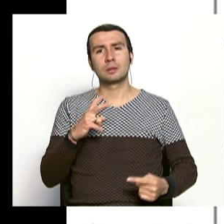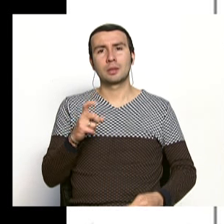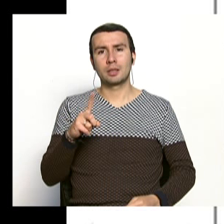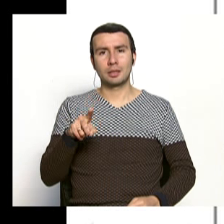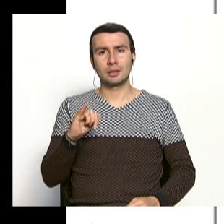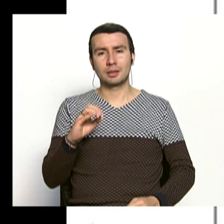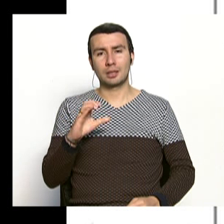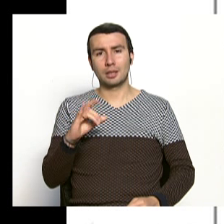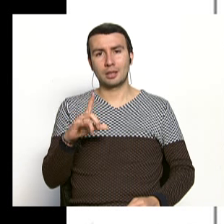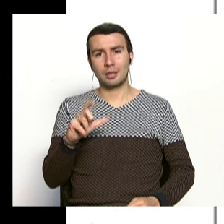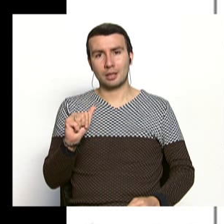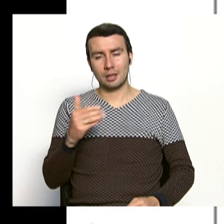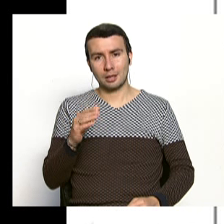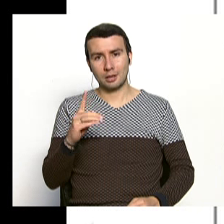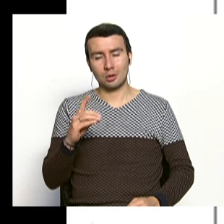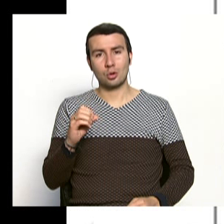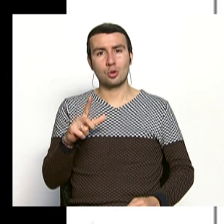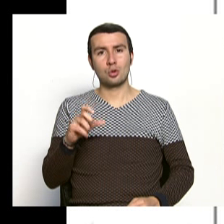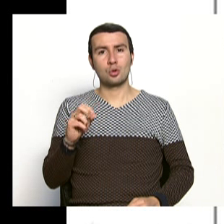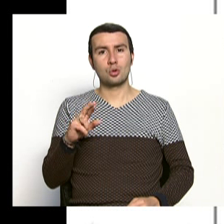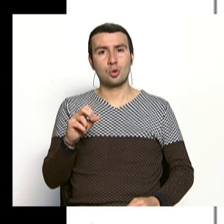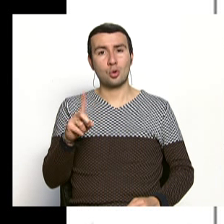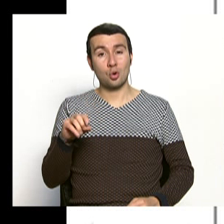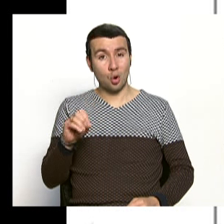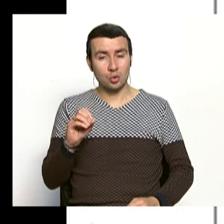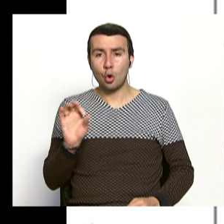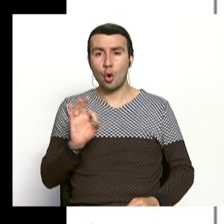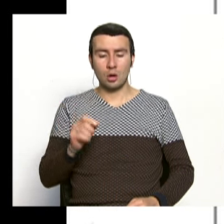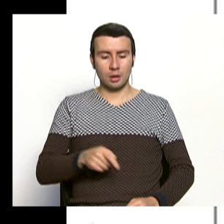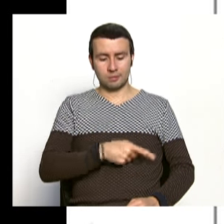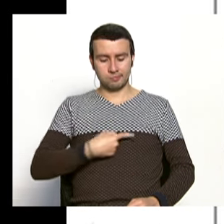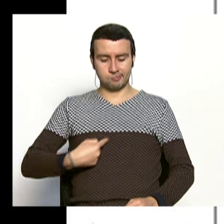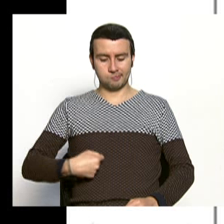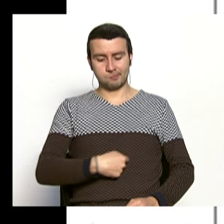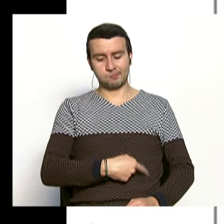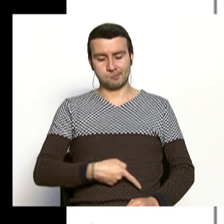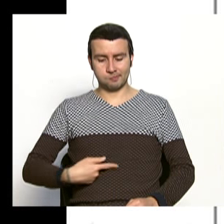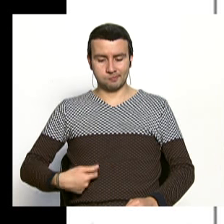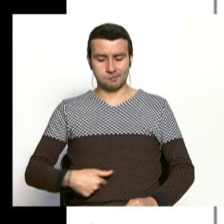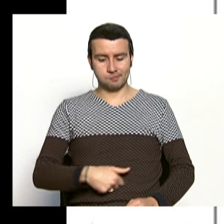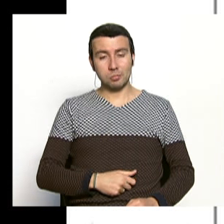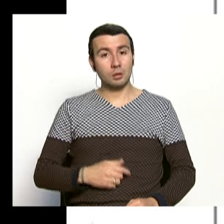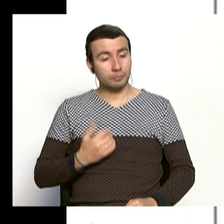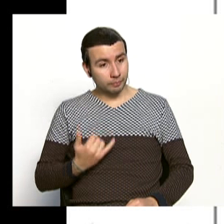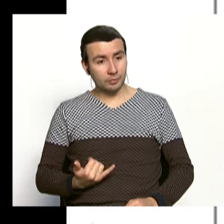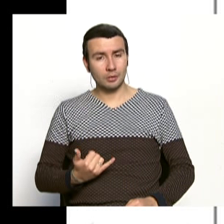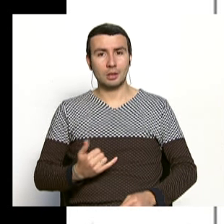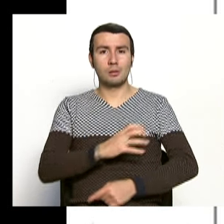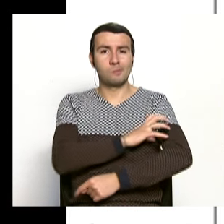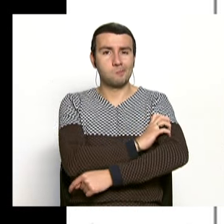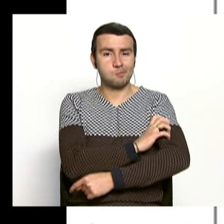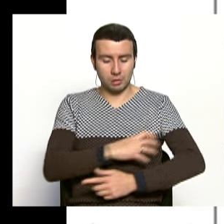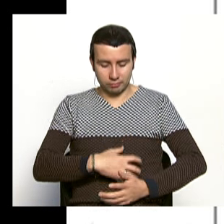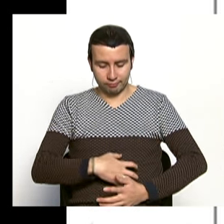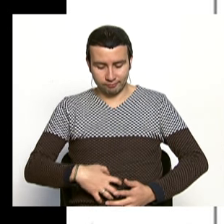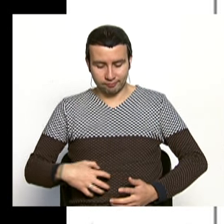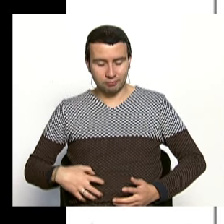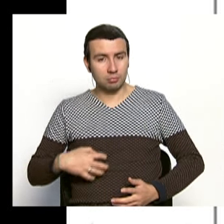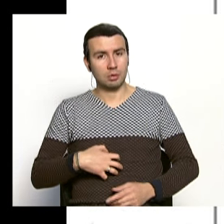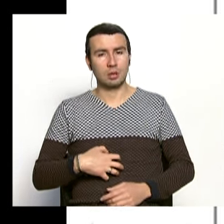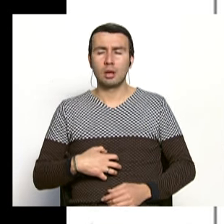intersticial eh cuando se origina en el intestino cuando se origina en la muscul ura no hemos mencionado una